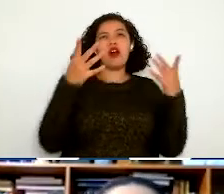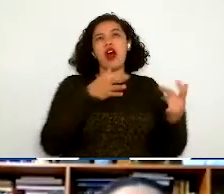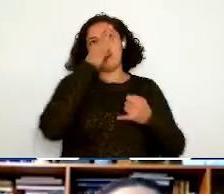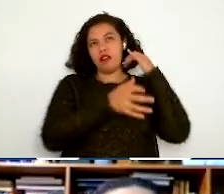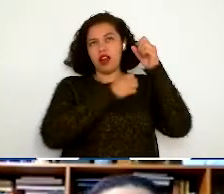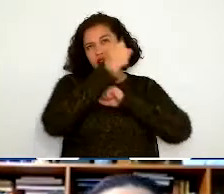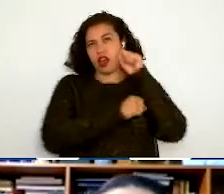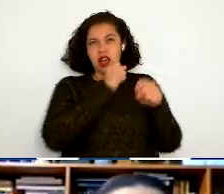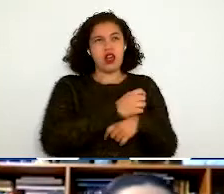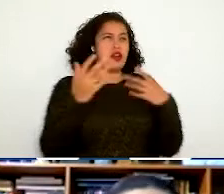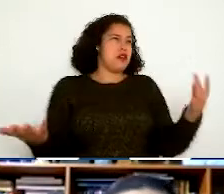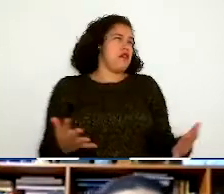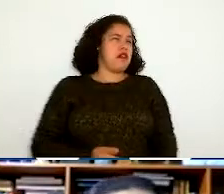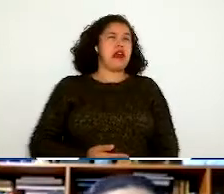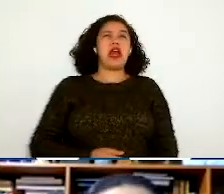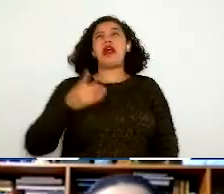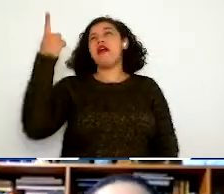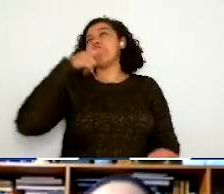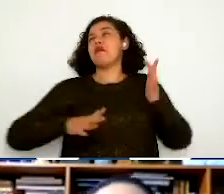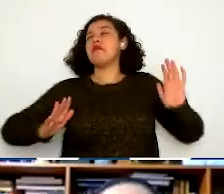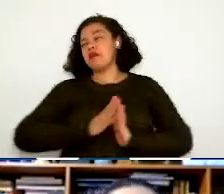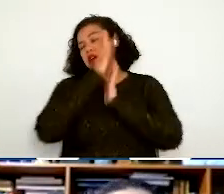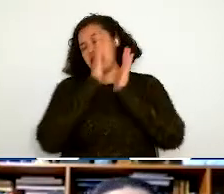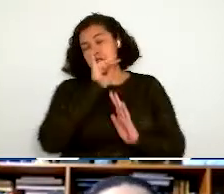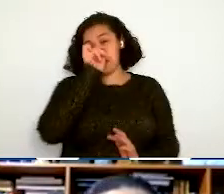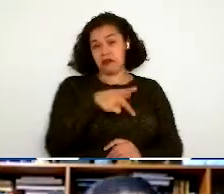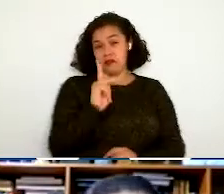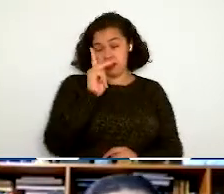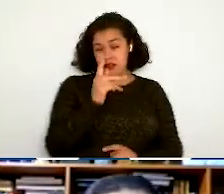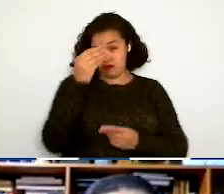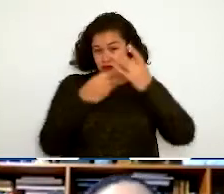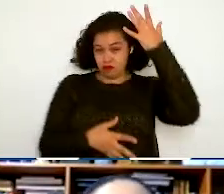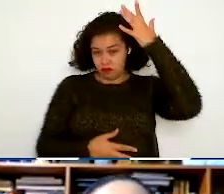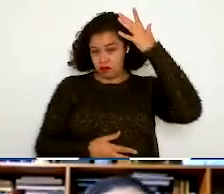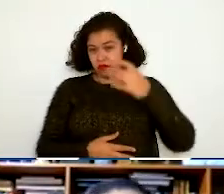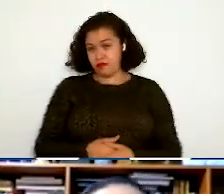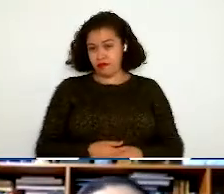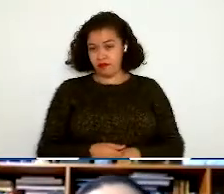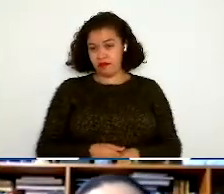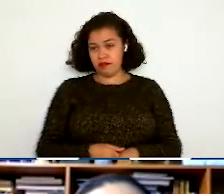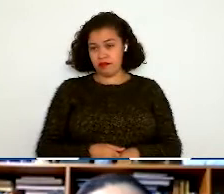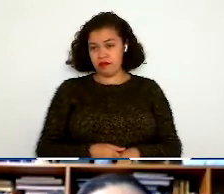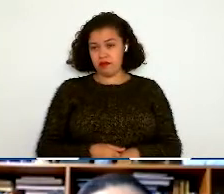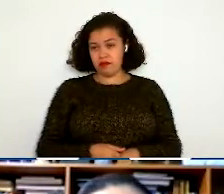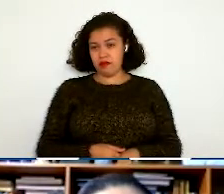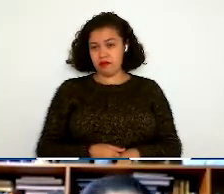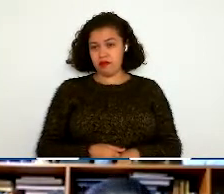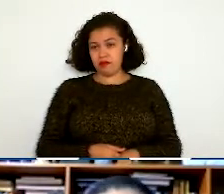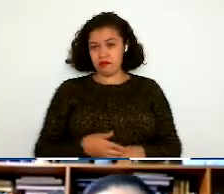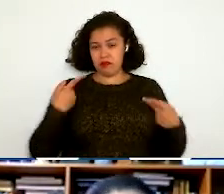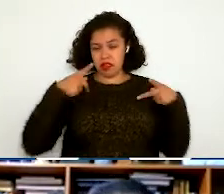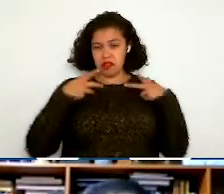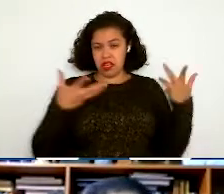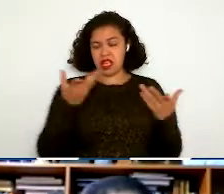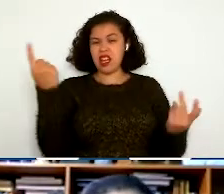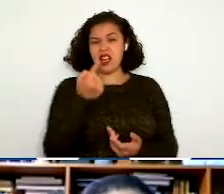hace 1,000 intervenciones, sí, pero de esas 1,000 intervenciones, ¿qué generó en la población? ¿Realmente se